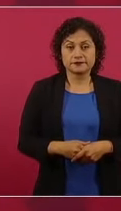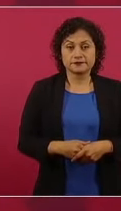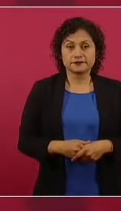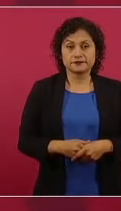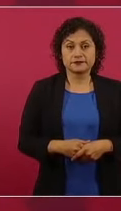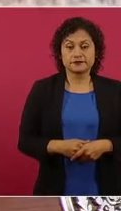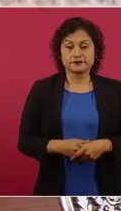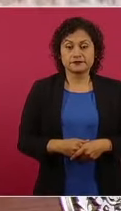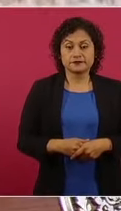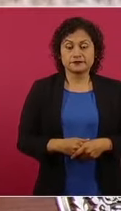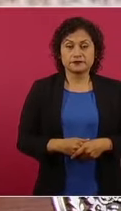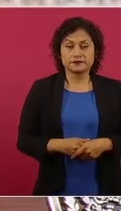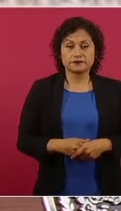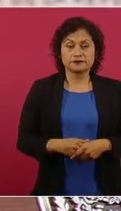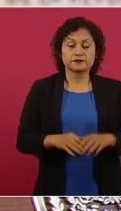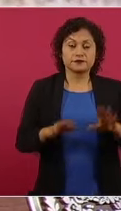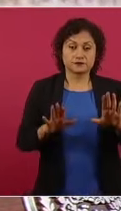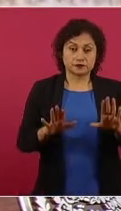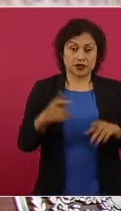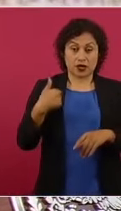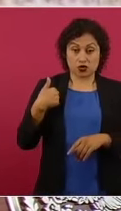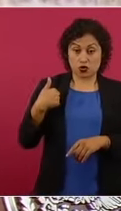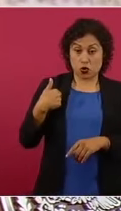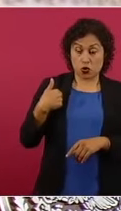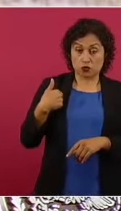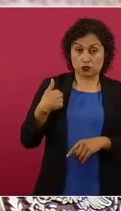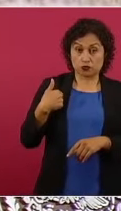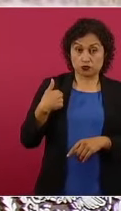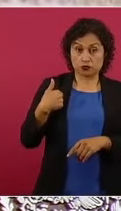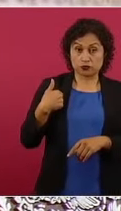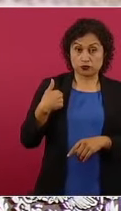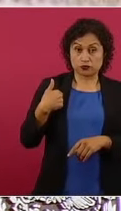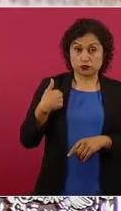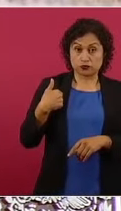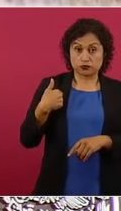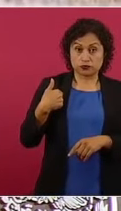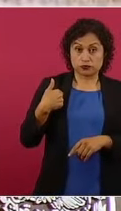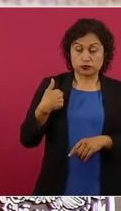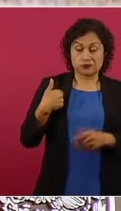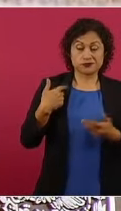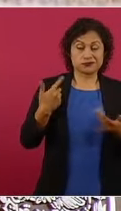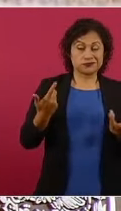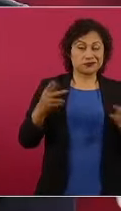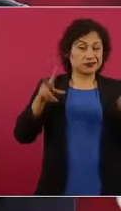no lo haría por cuestiones políticas,